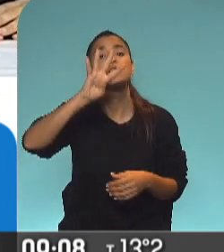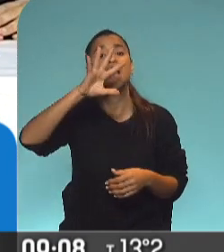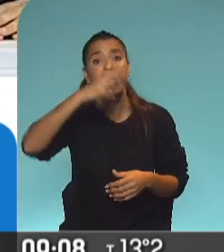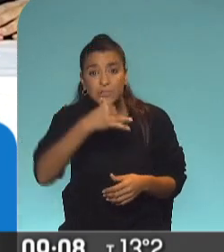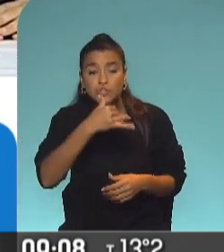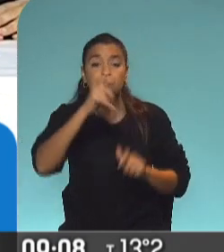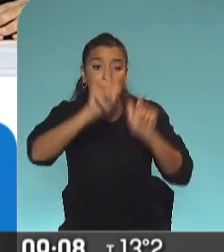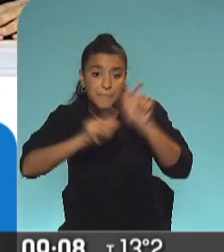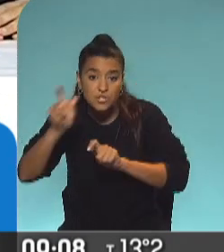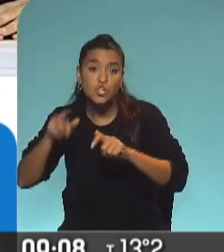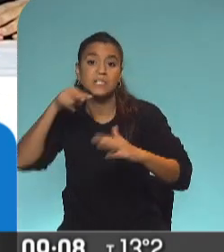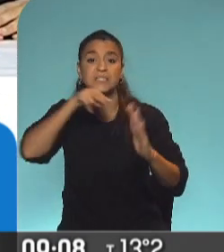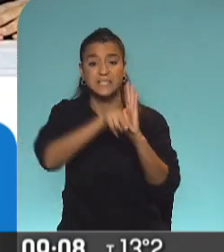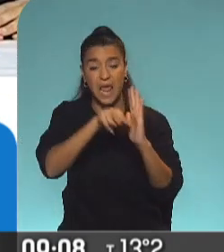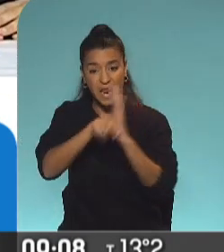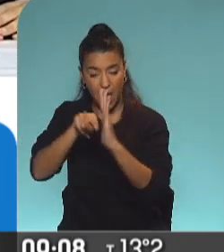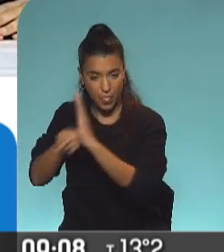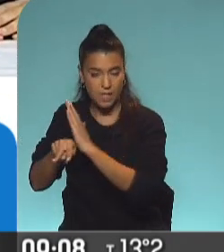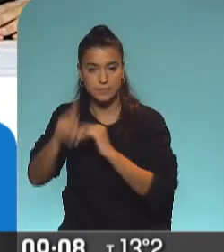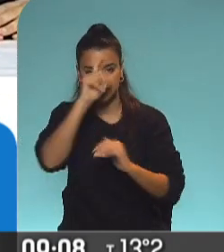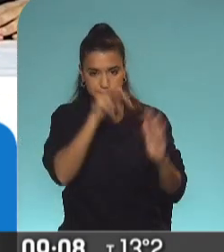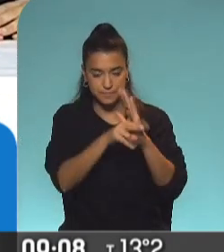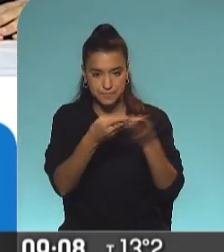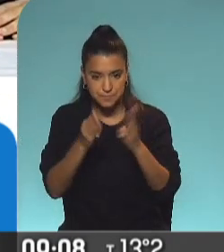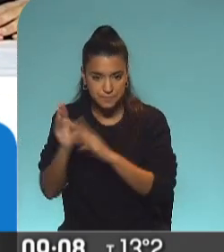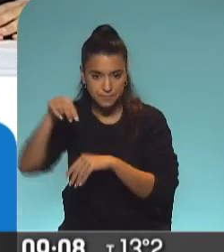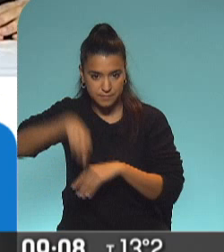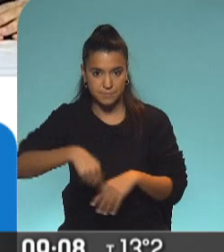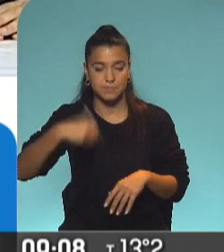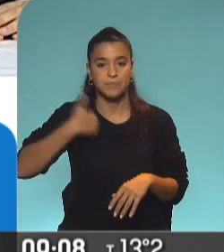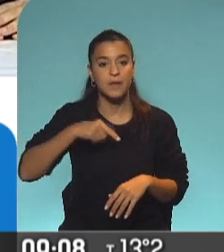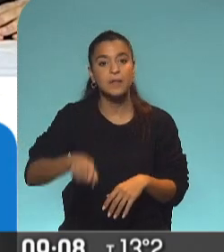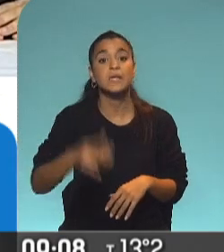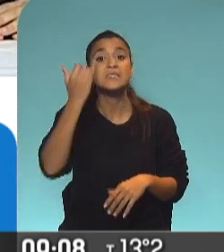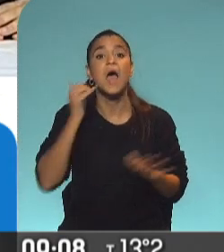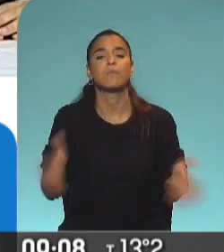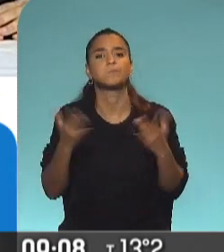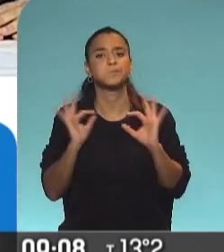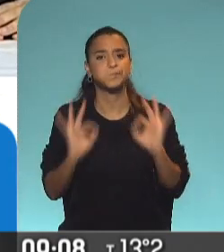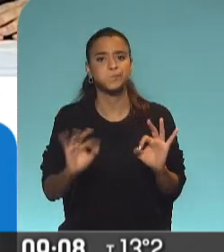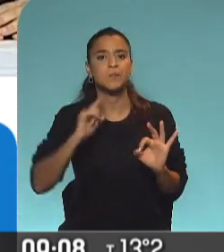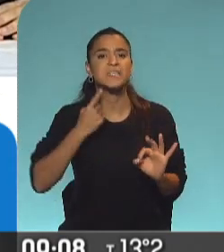414 las personas internadas en terapia intensiva en nuestro país. Ya se han recuperado